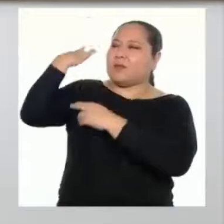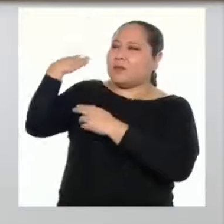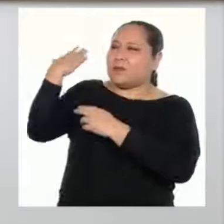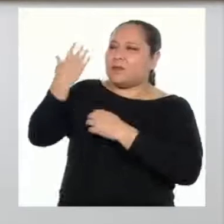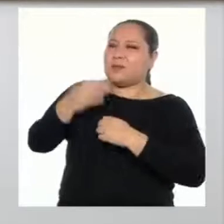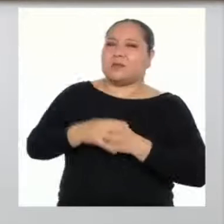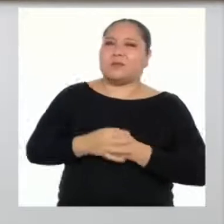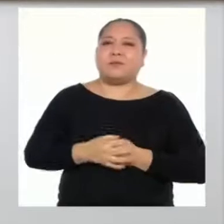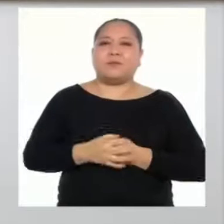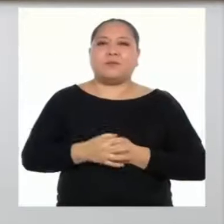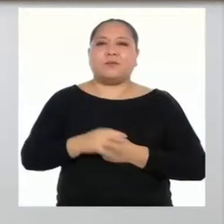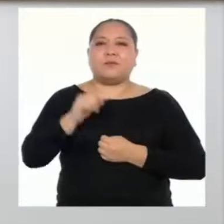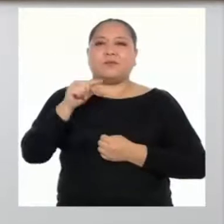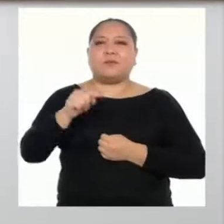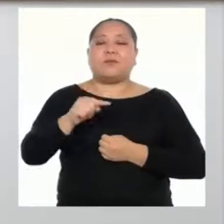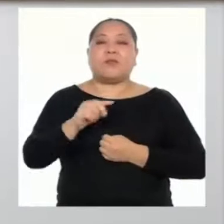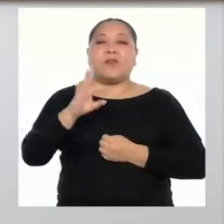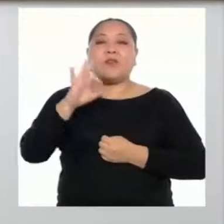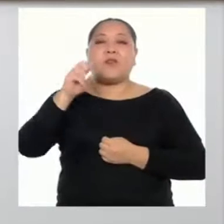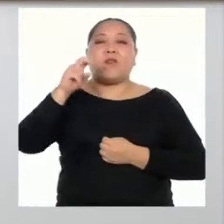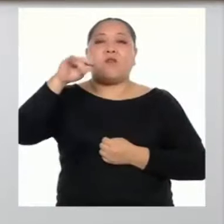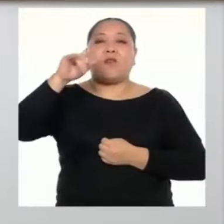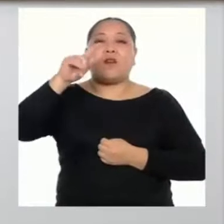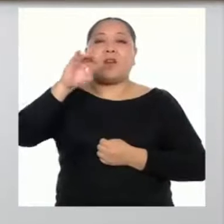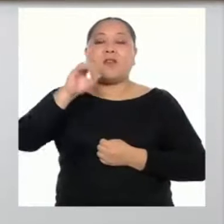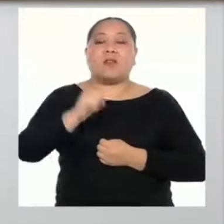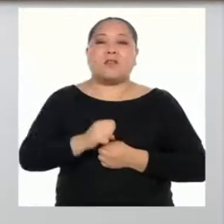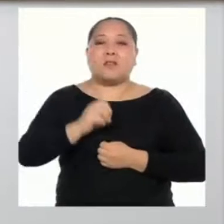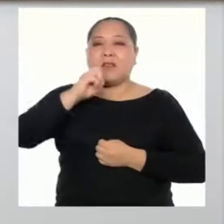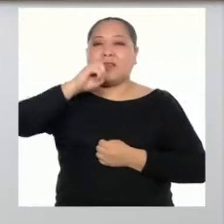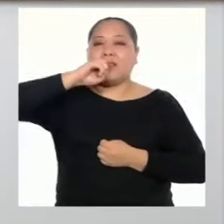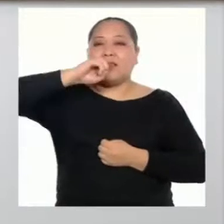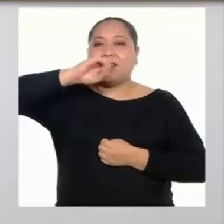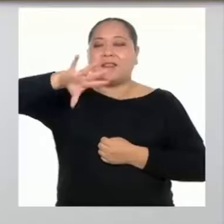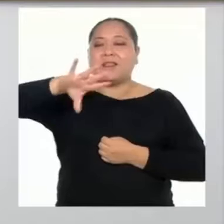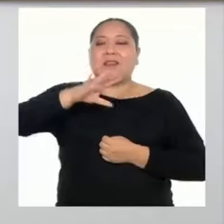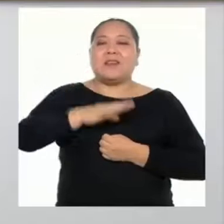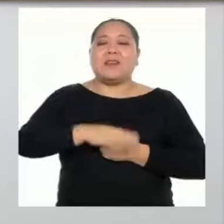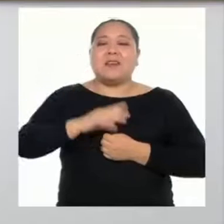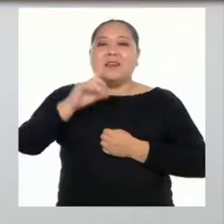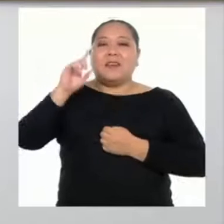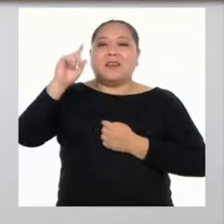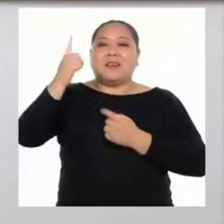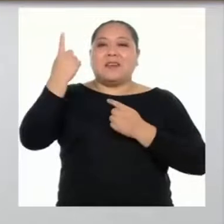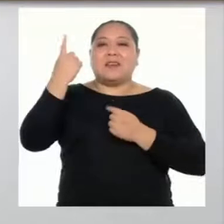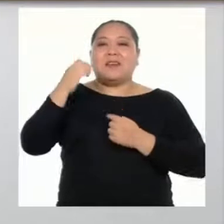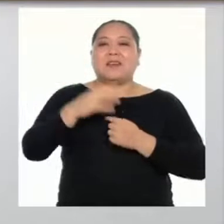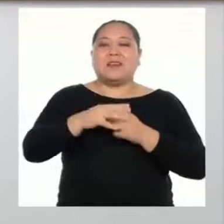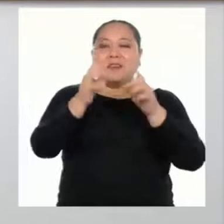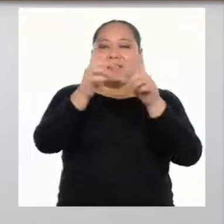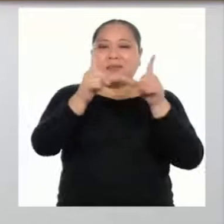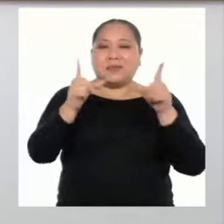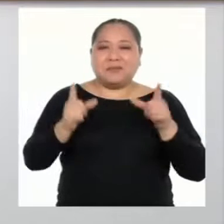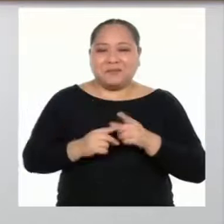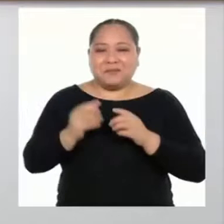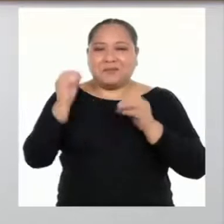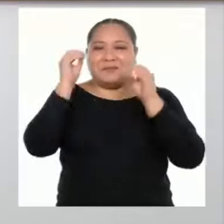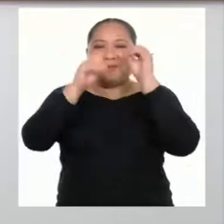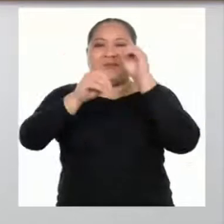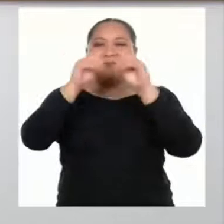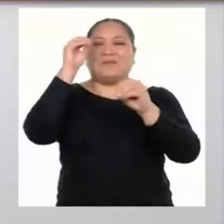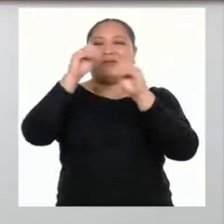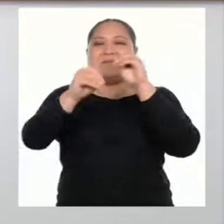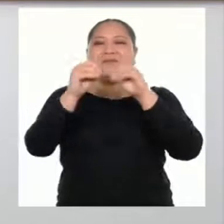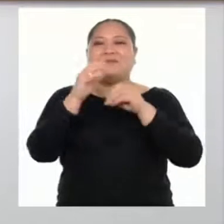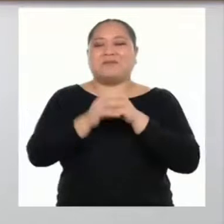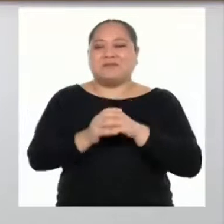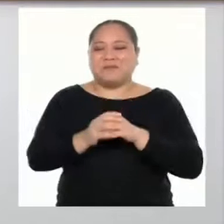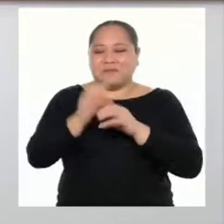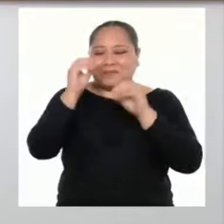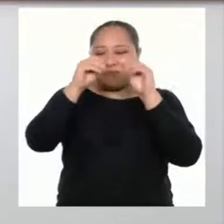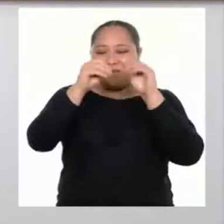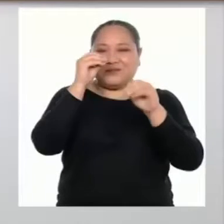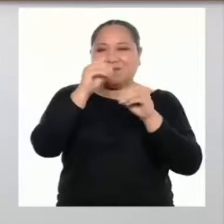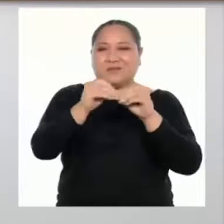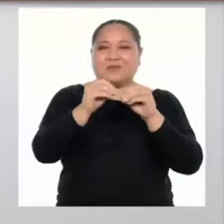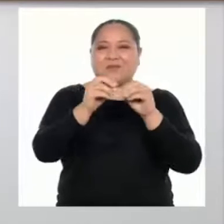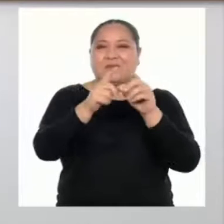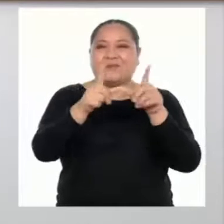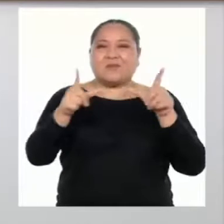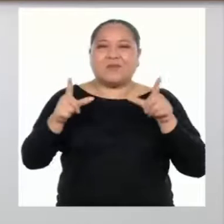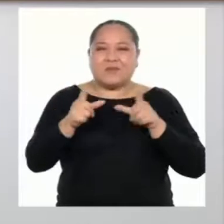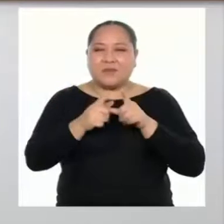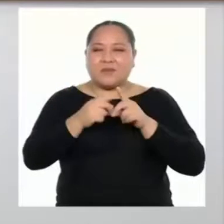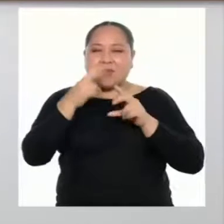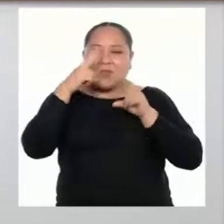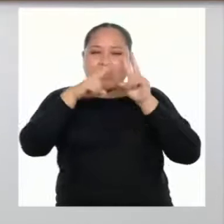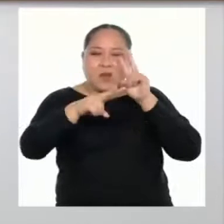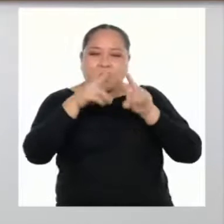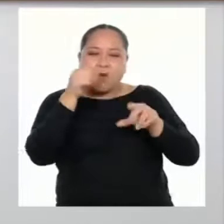pasado? Con las fuentes. Para eso, y en primer lugar, debemos establecer los aspectos que